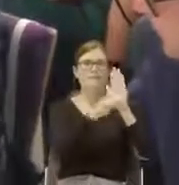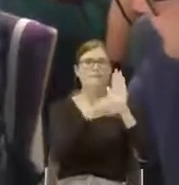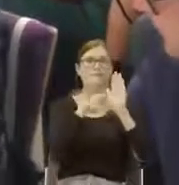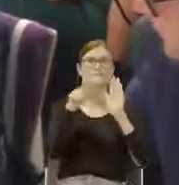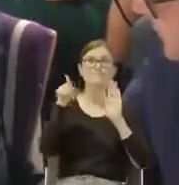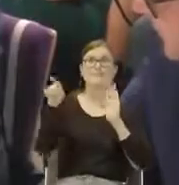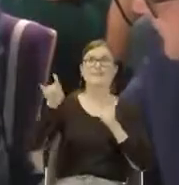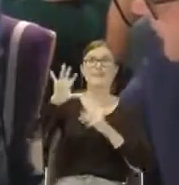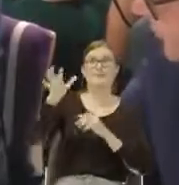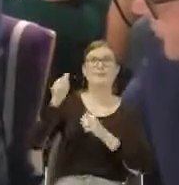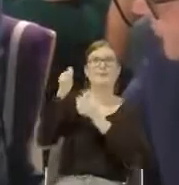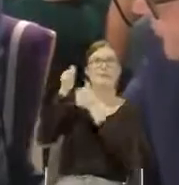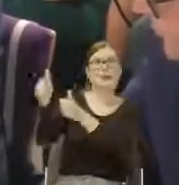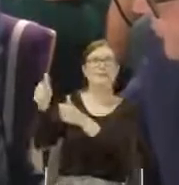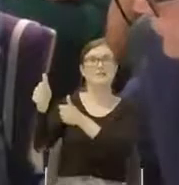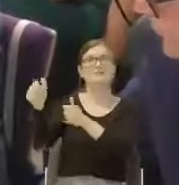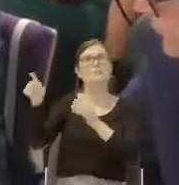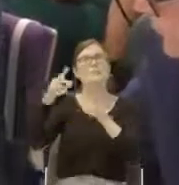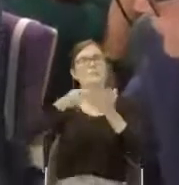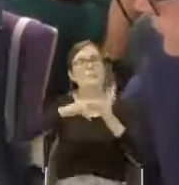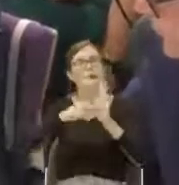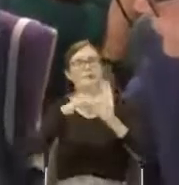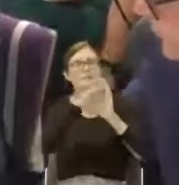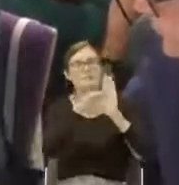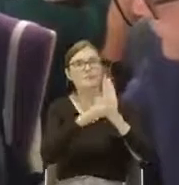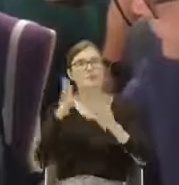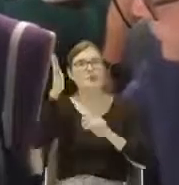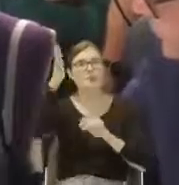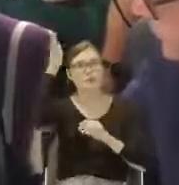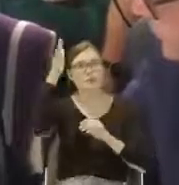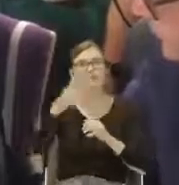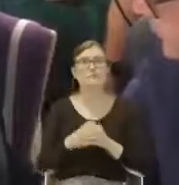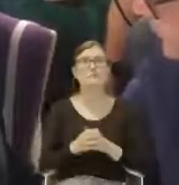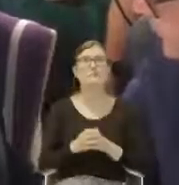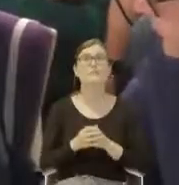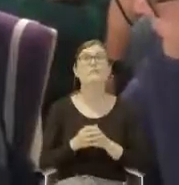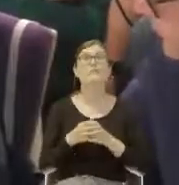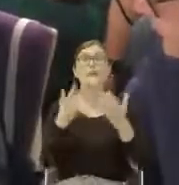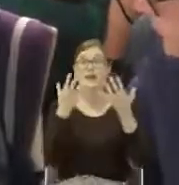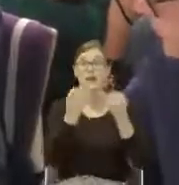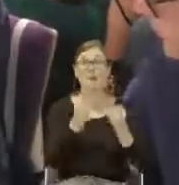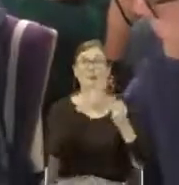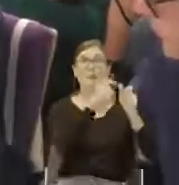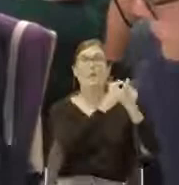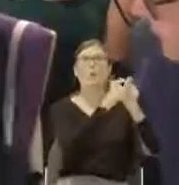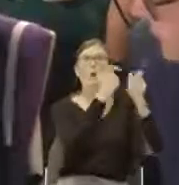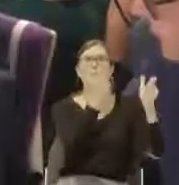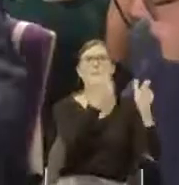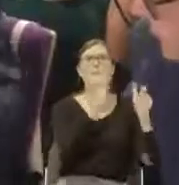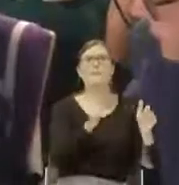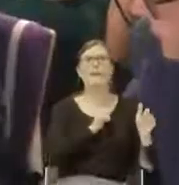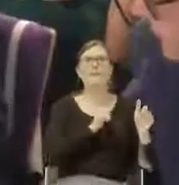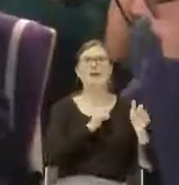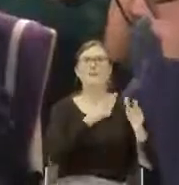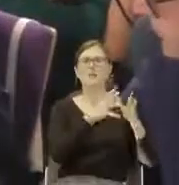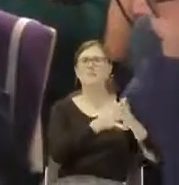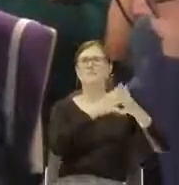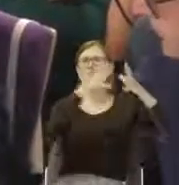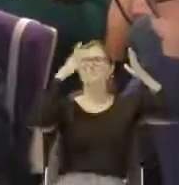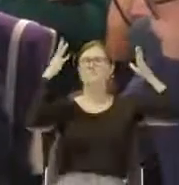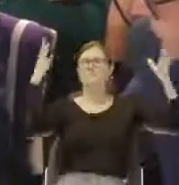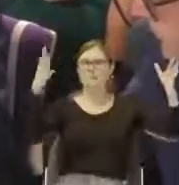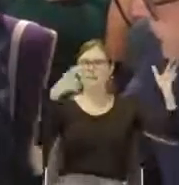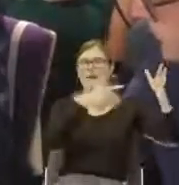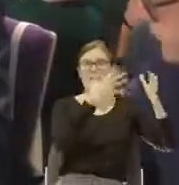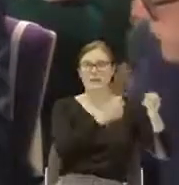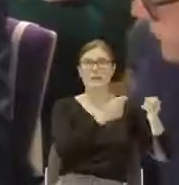corporaciones privadas nos ofrecen sus marcas y sus franquicias, ocupan y muchas veces se apropian